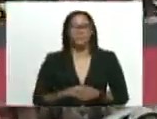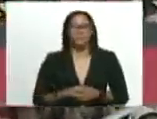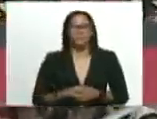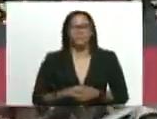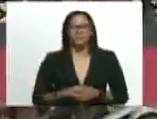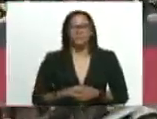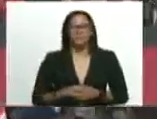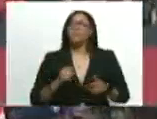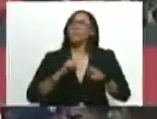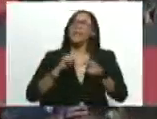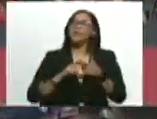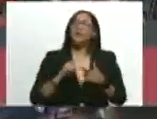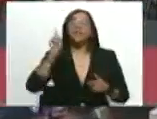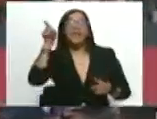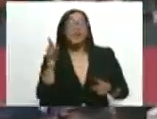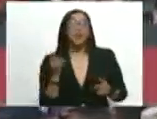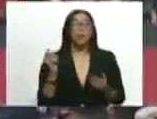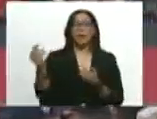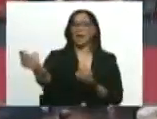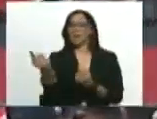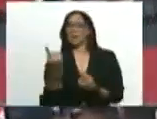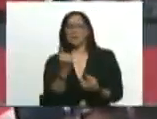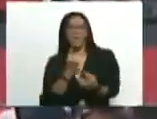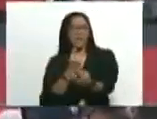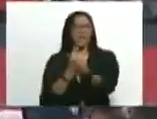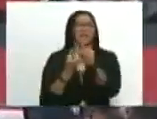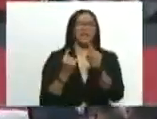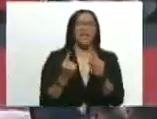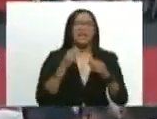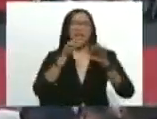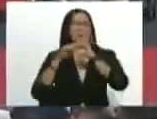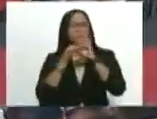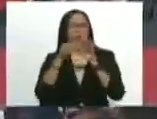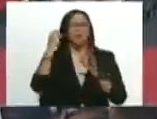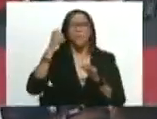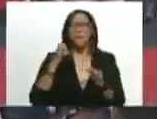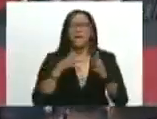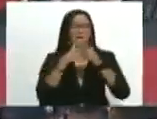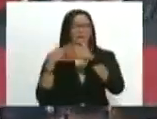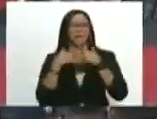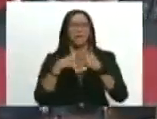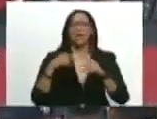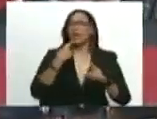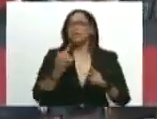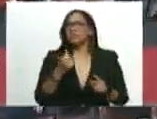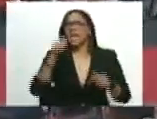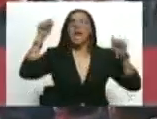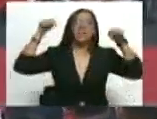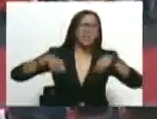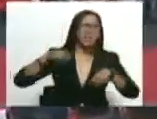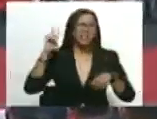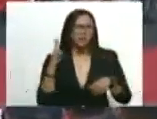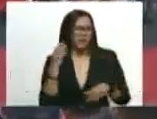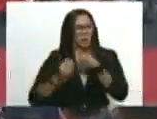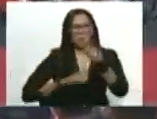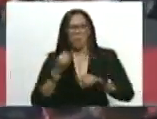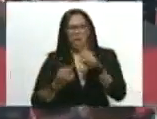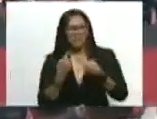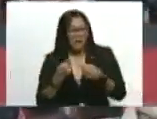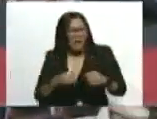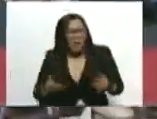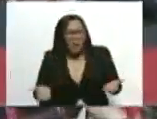Entonces ellos van a venir la Unión Europea los gringos a decir aquí en Venezuela Cómo se hacen las cosas